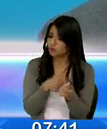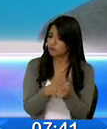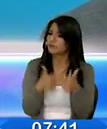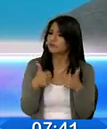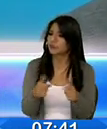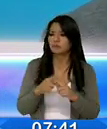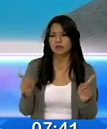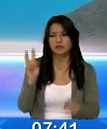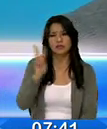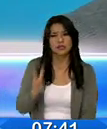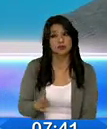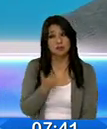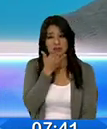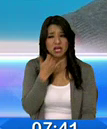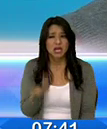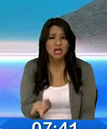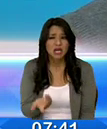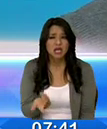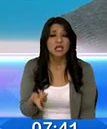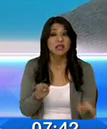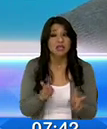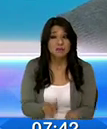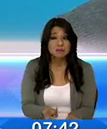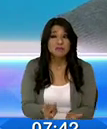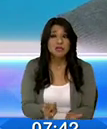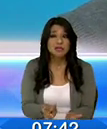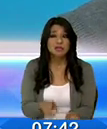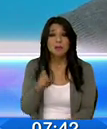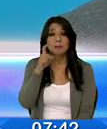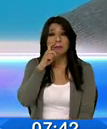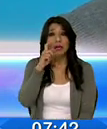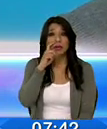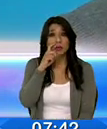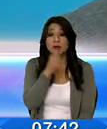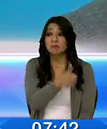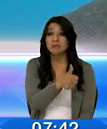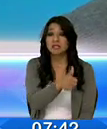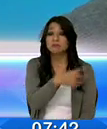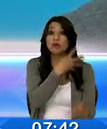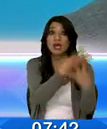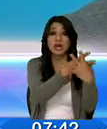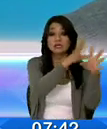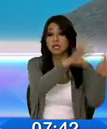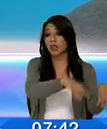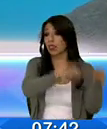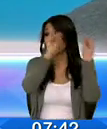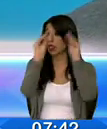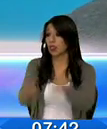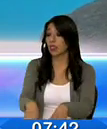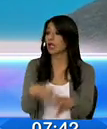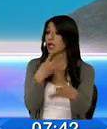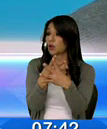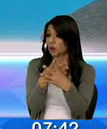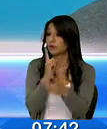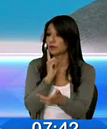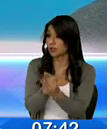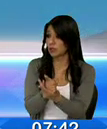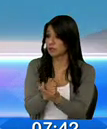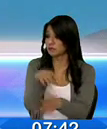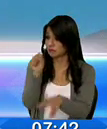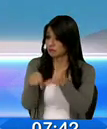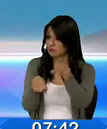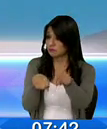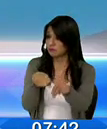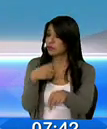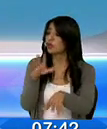pero también ha habido de lo otro. Incluso se llegó a decir que Maduro intencionalmente sacó de las cárceles para que salgan a los países vecinos. Sí.